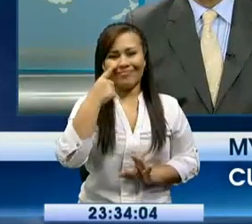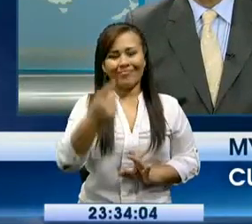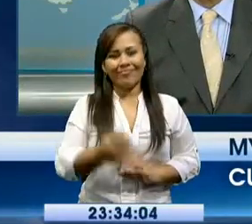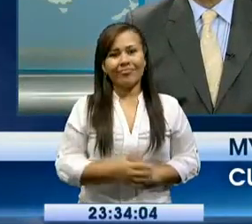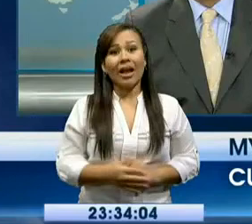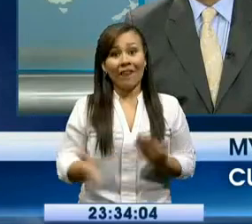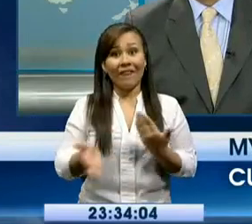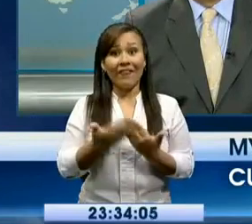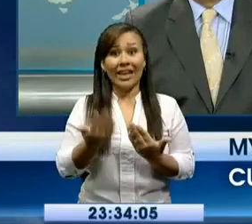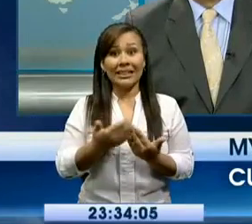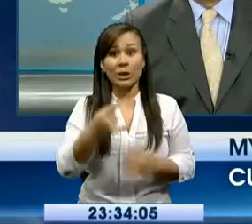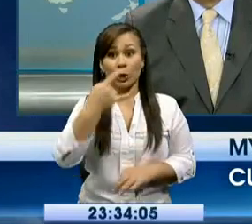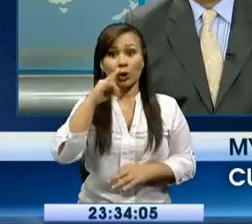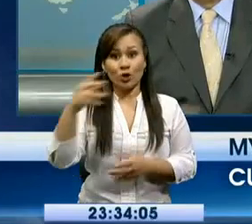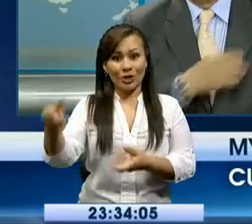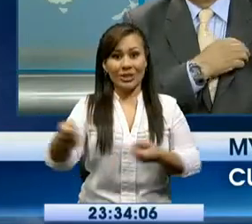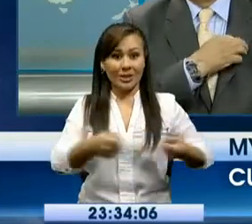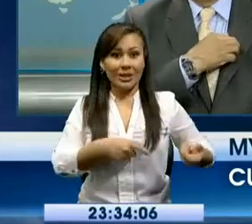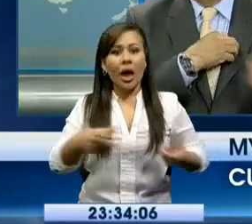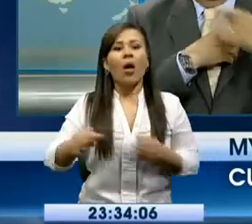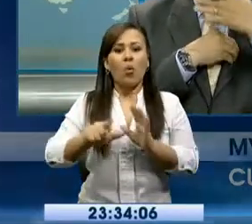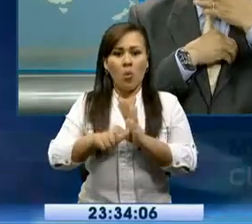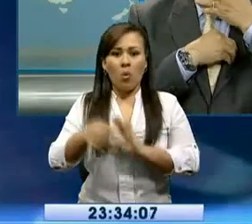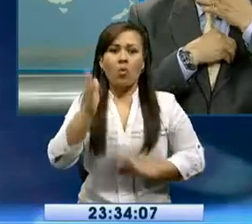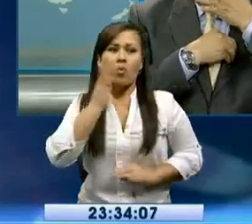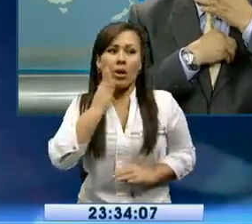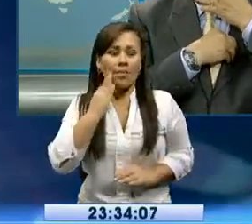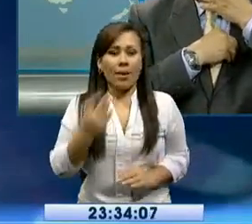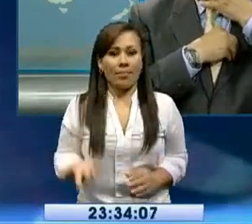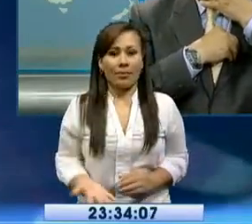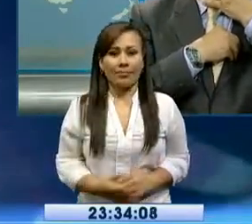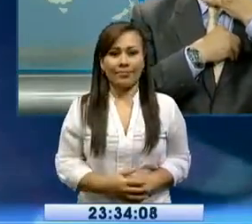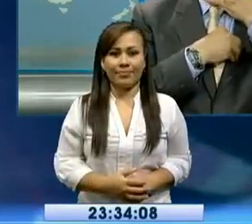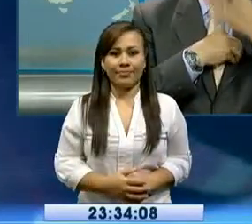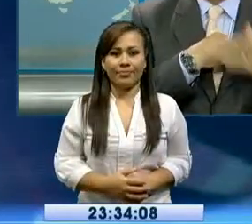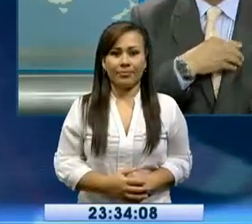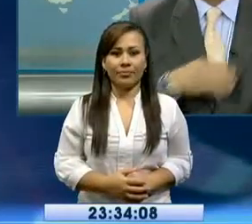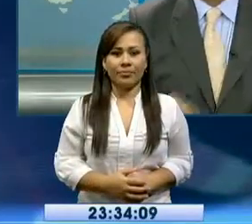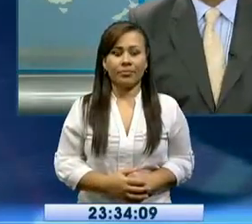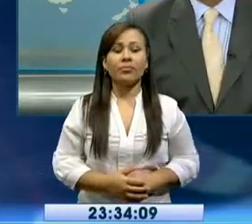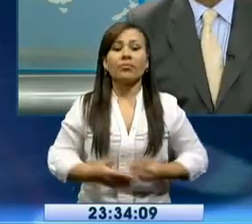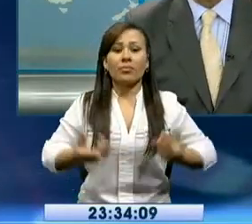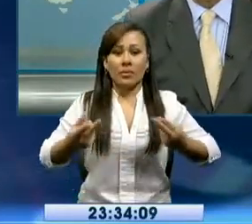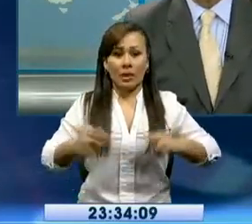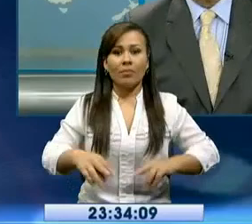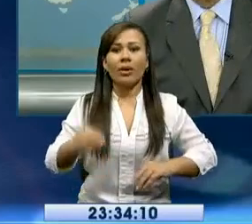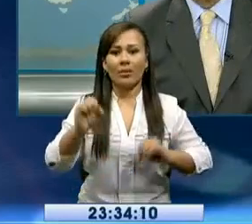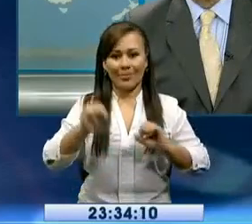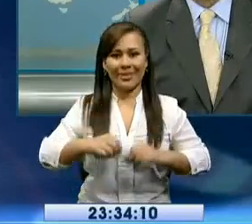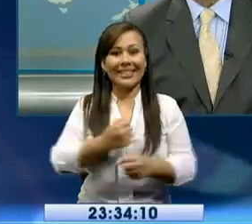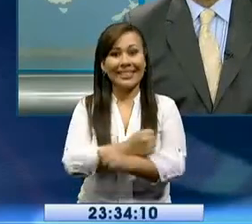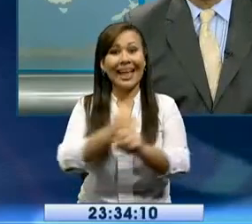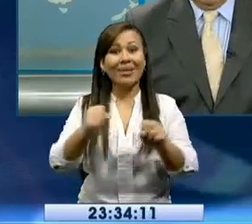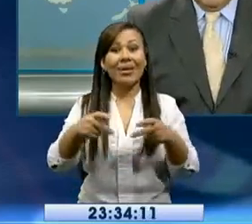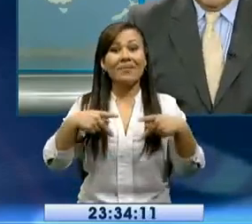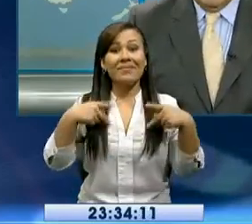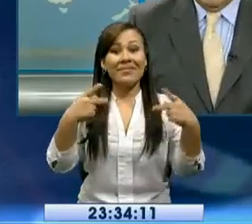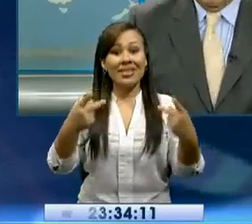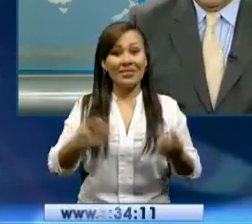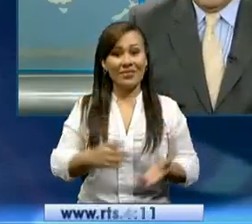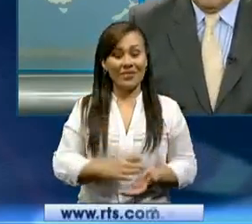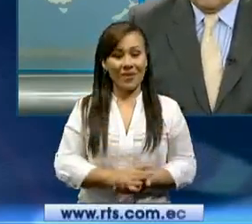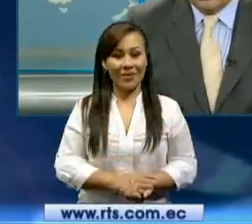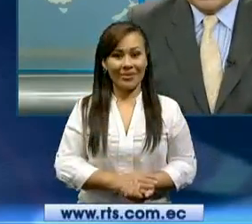más fácil sacarlos a ellos, y luego pues en sacar a la madre atrapada se demoró un poco más, pero igual se los logró extraer con vida, ¿no? Ya.